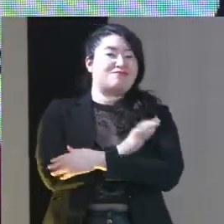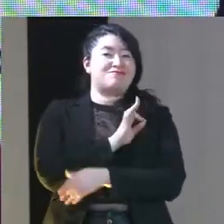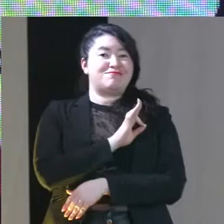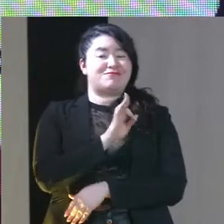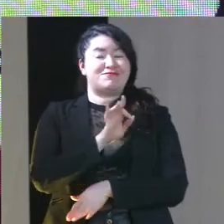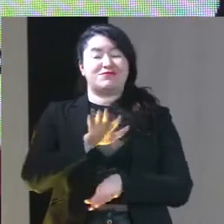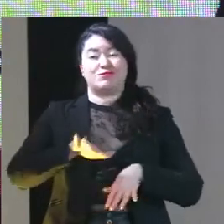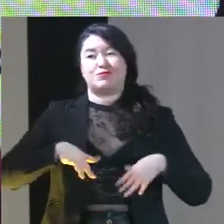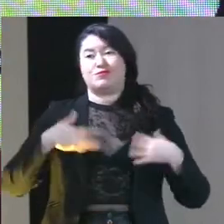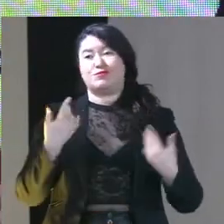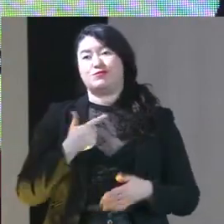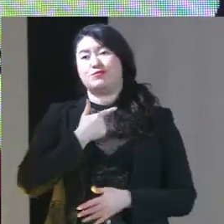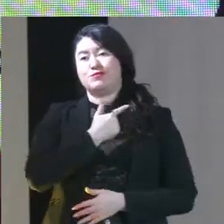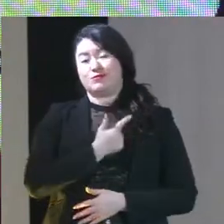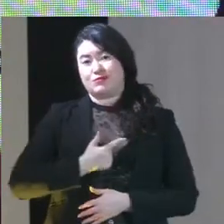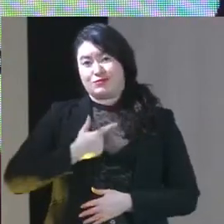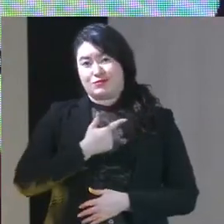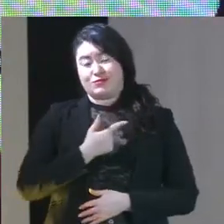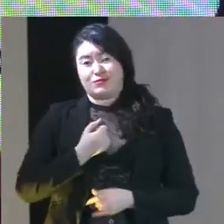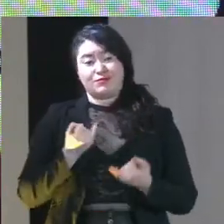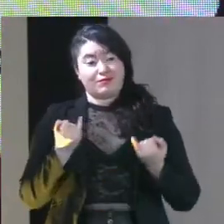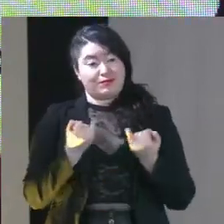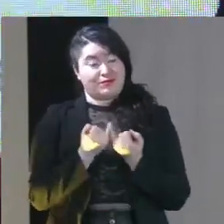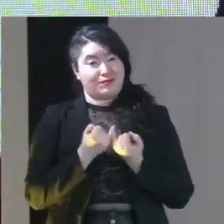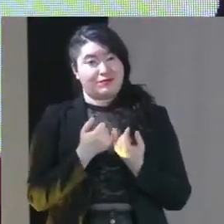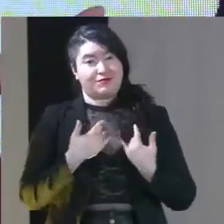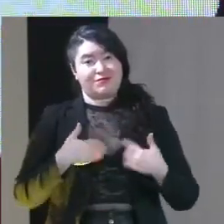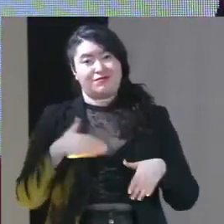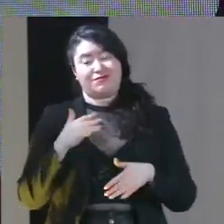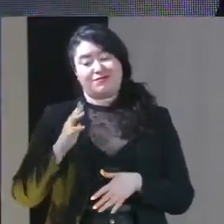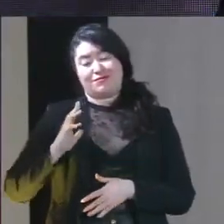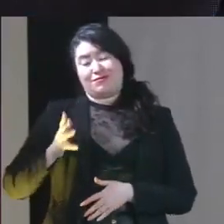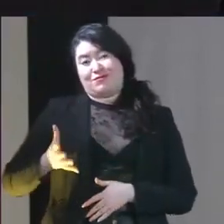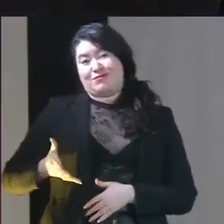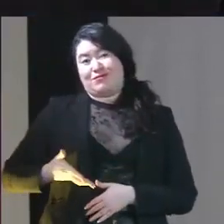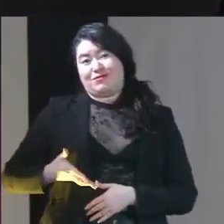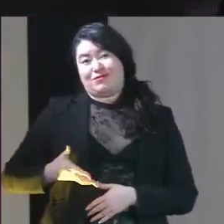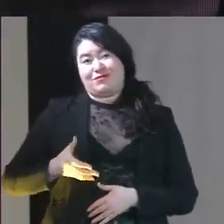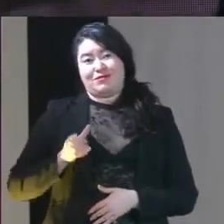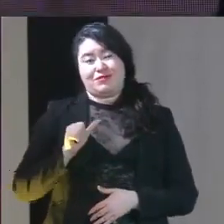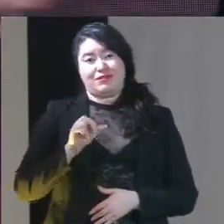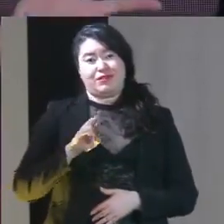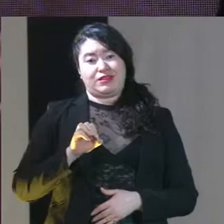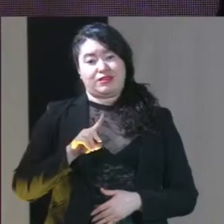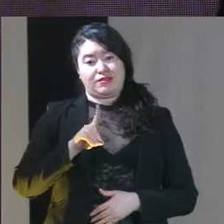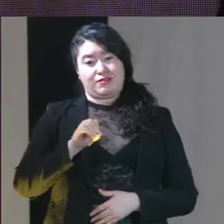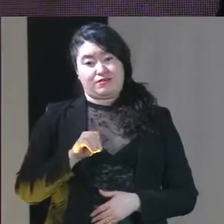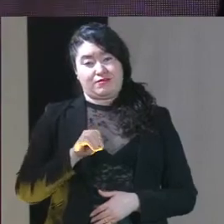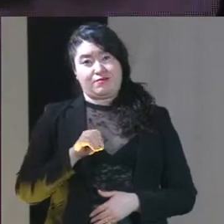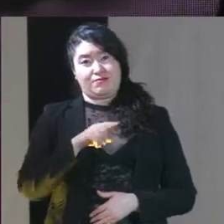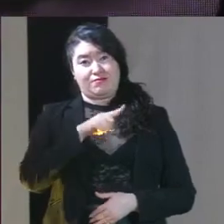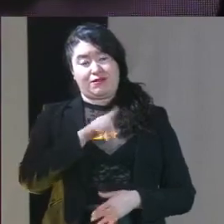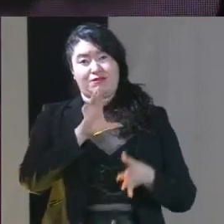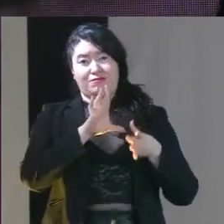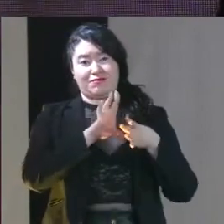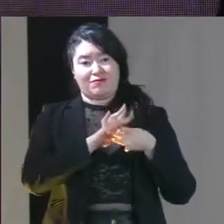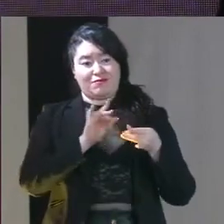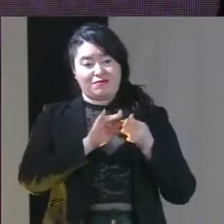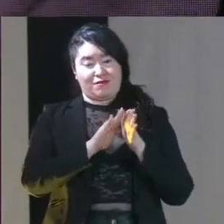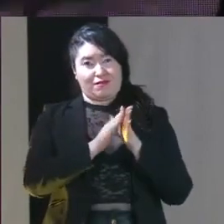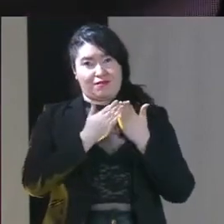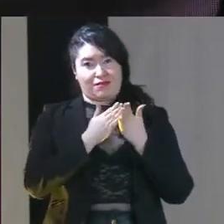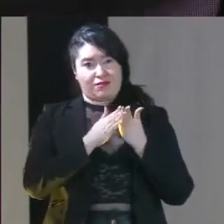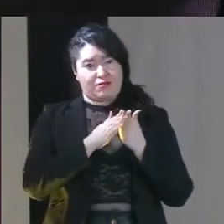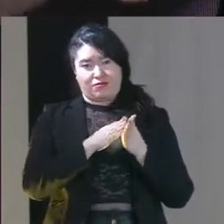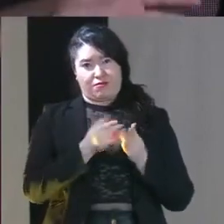Es para mí un privilegio que alguien como Armando Bartra presente mi libro. Sí, que Armando Bartra presente mi libro, no alguien